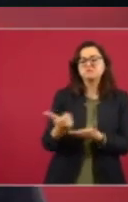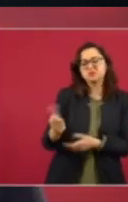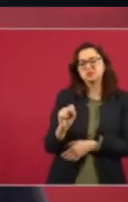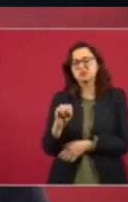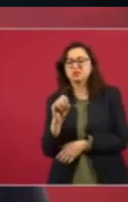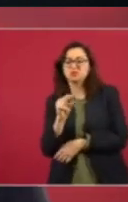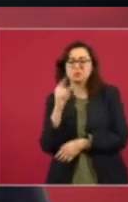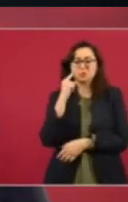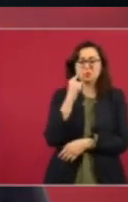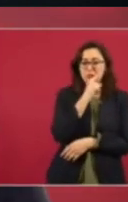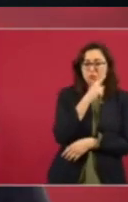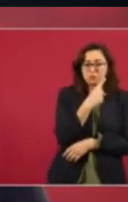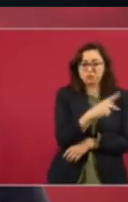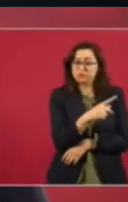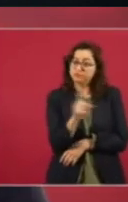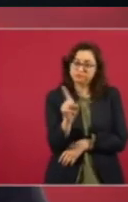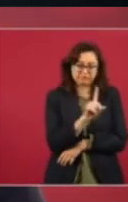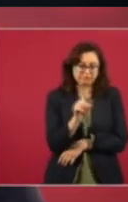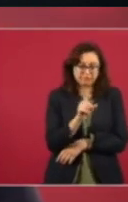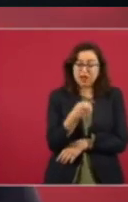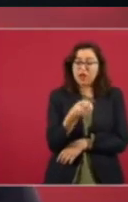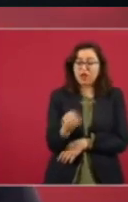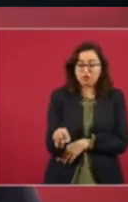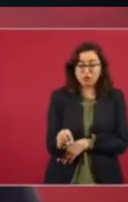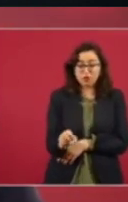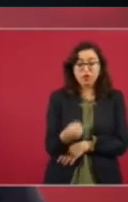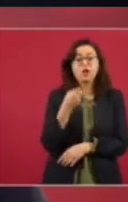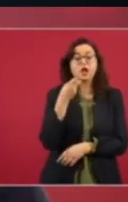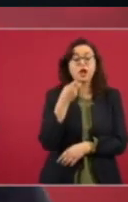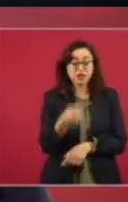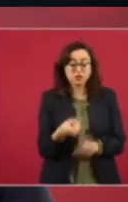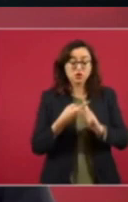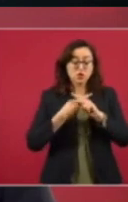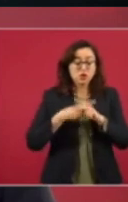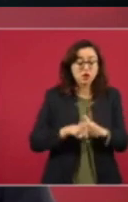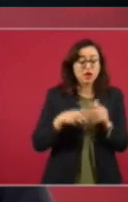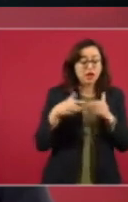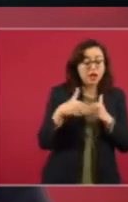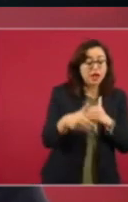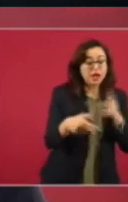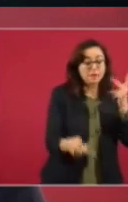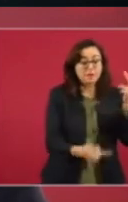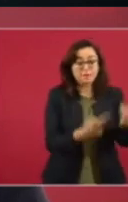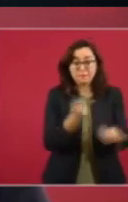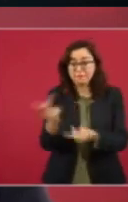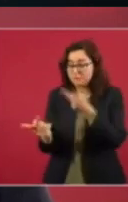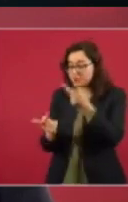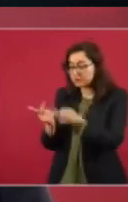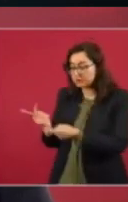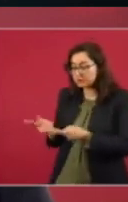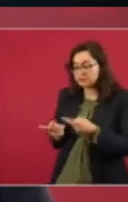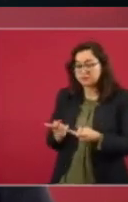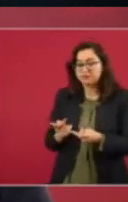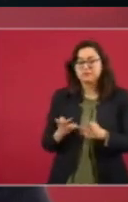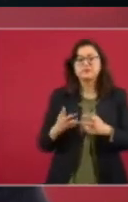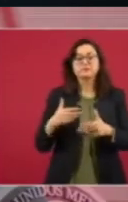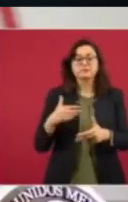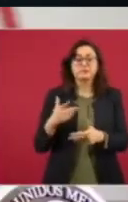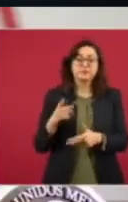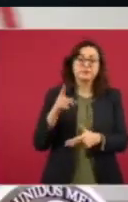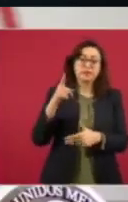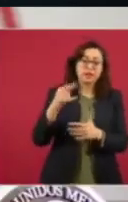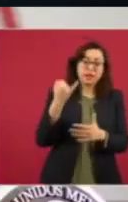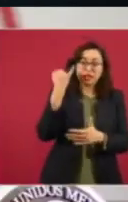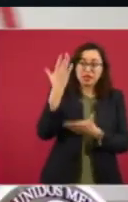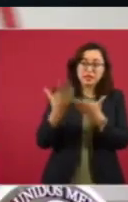Se iniciará dicho proceso de consulta para ser resuelto previo a la discusión de